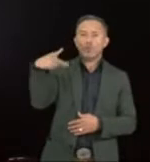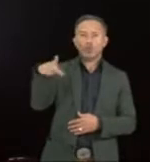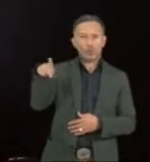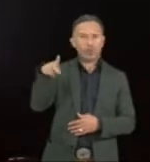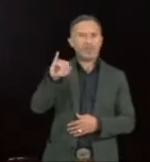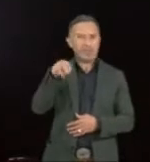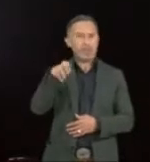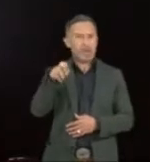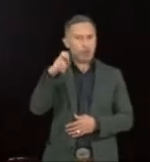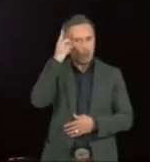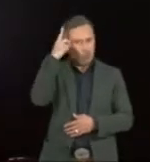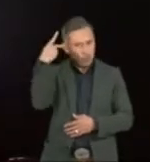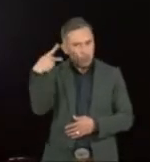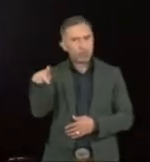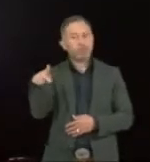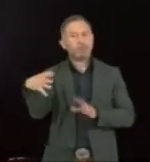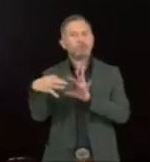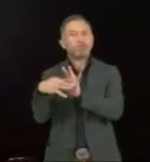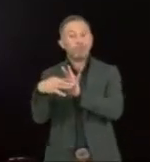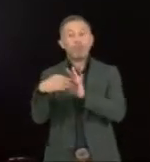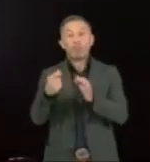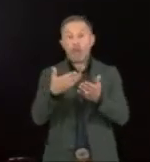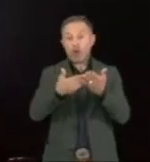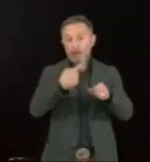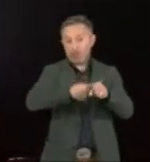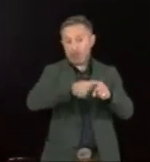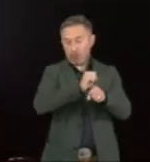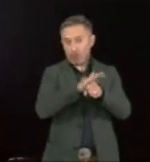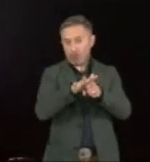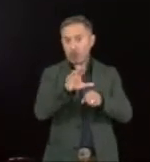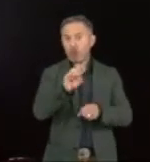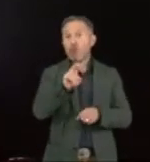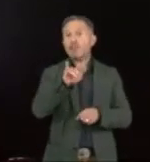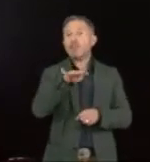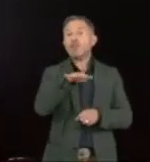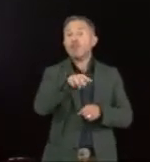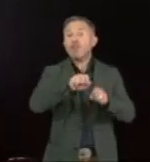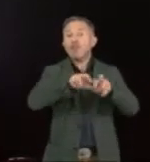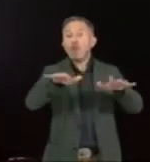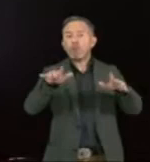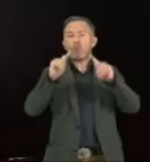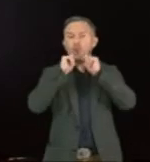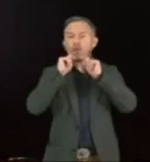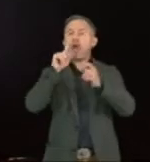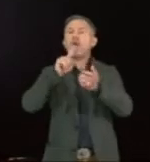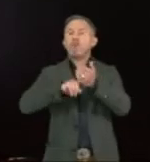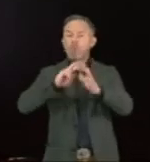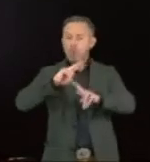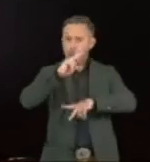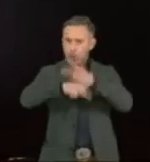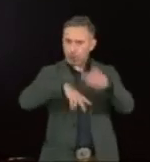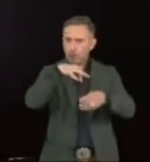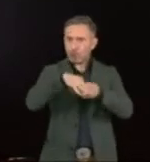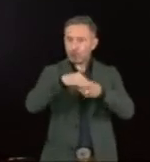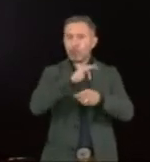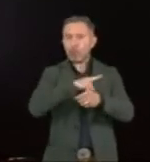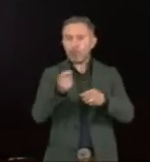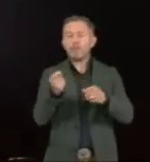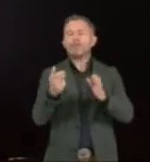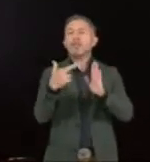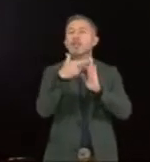aún cuando se viven los efectos de la pandemia de kobe 19 acudió a las urnas y siguió con gran responsabilidad los protocolos sanitarios